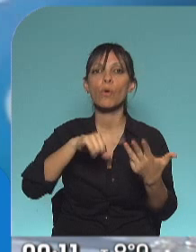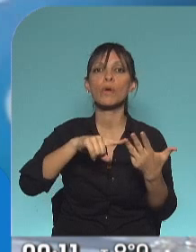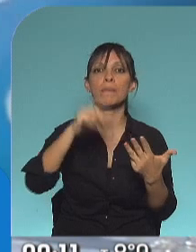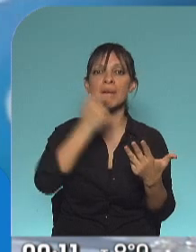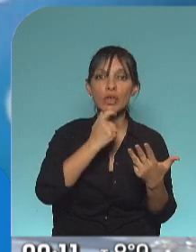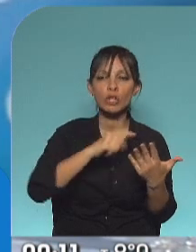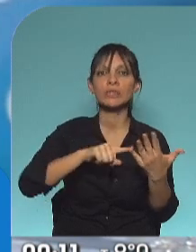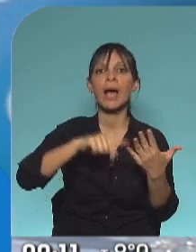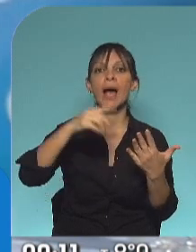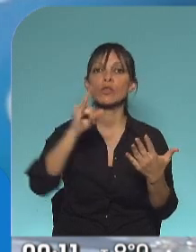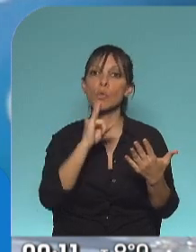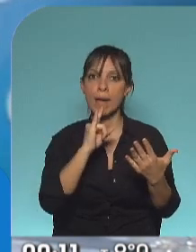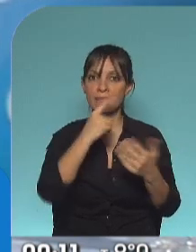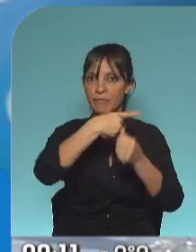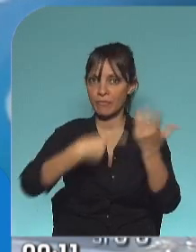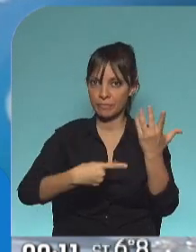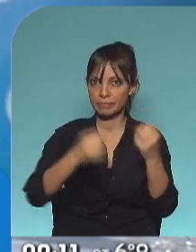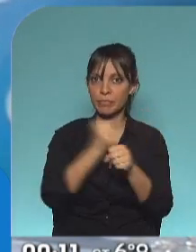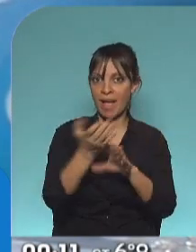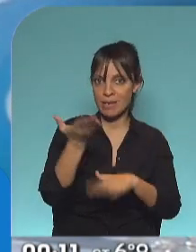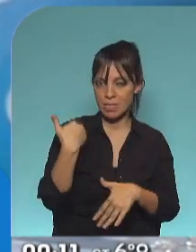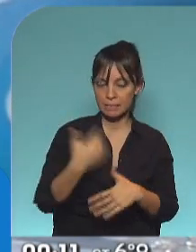y la provincia de Tucumán.